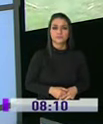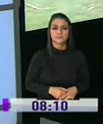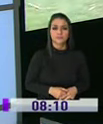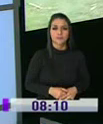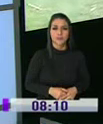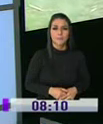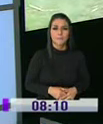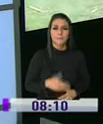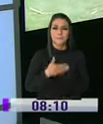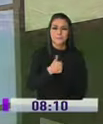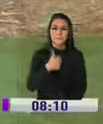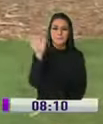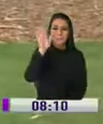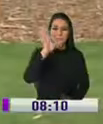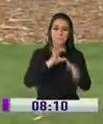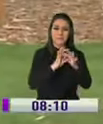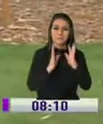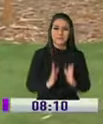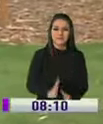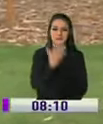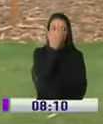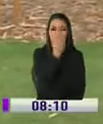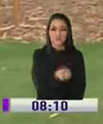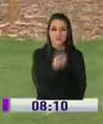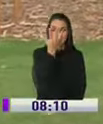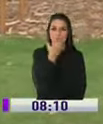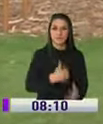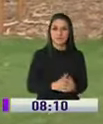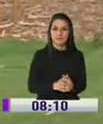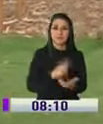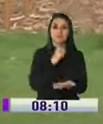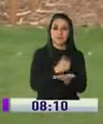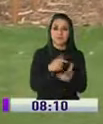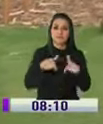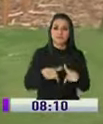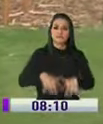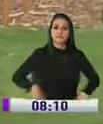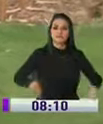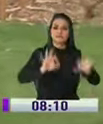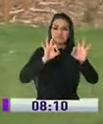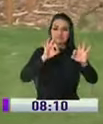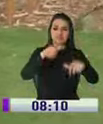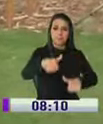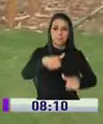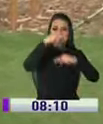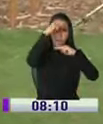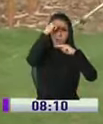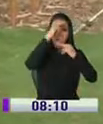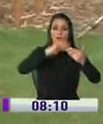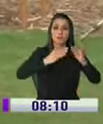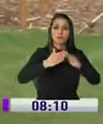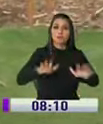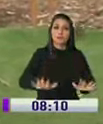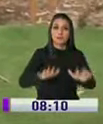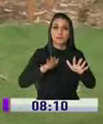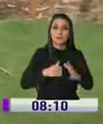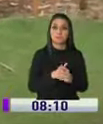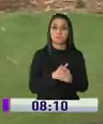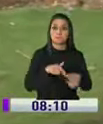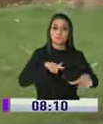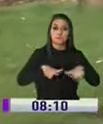Hola, ¿qué tal, compañeras en estudios? Muy buenos días. Así es, nosotros con buenas noticias para la comunidad. Aquí en el sector de